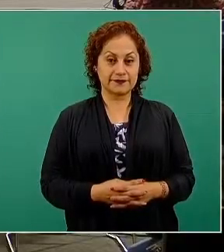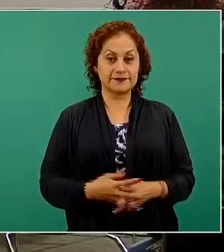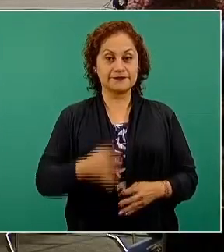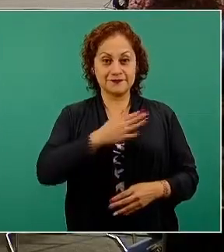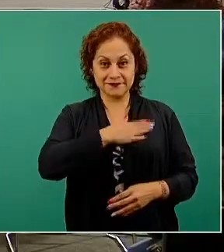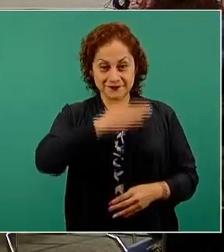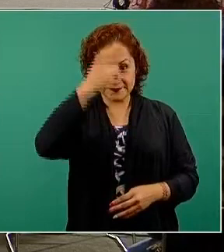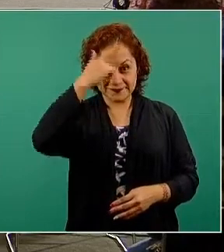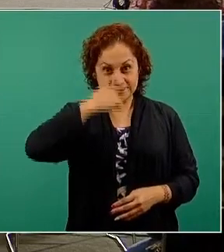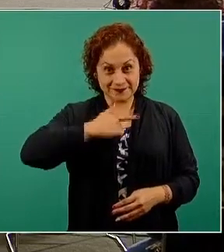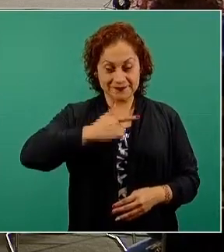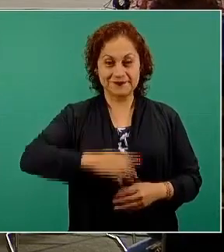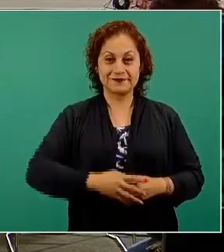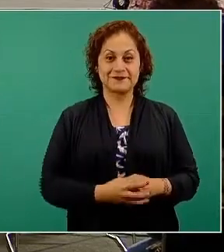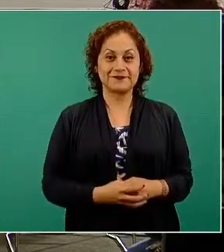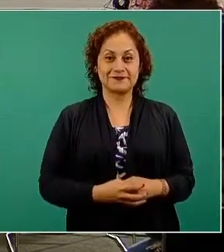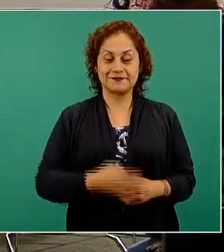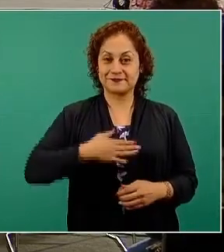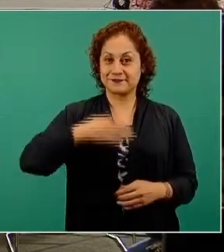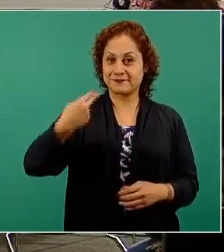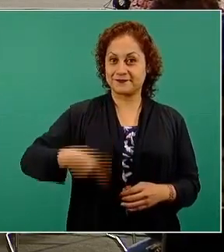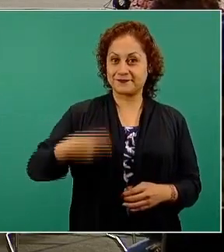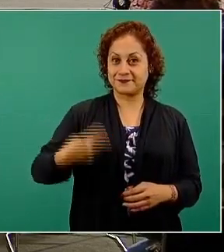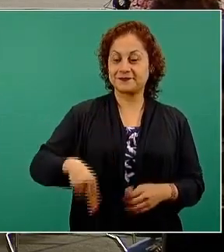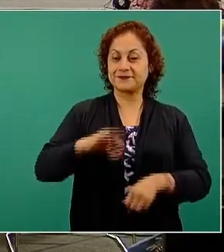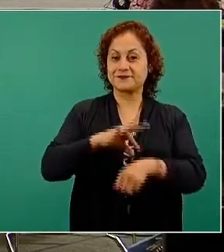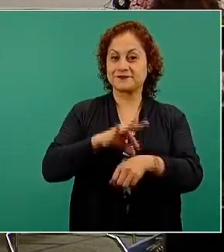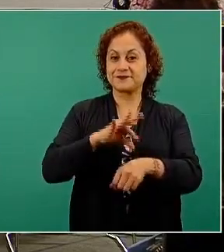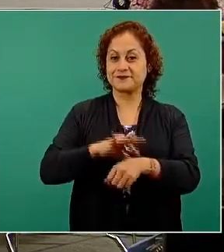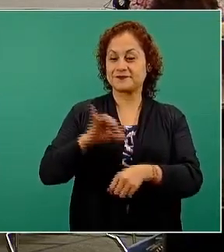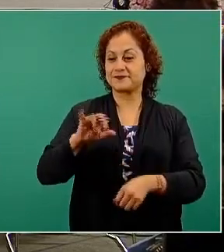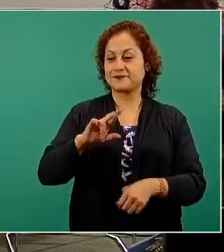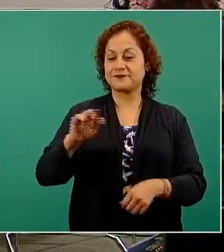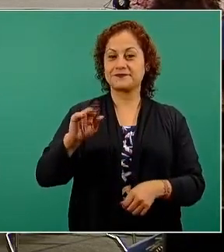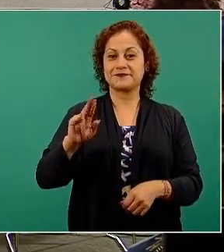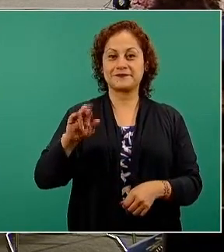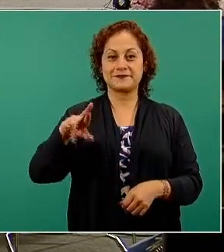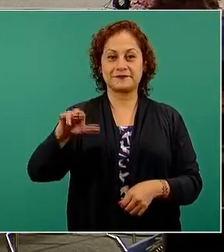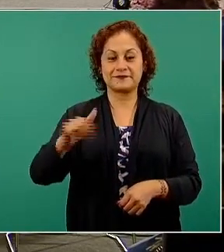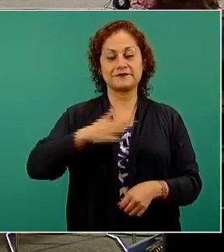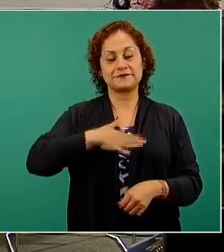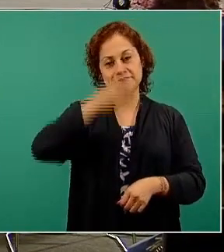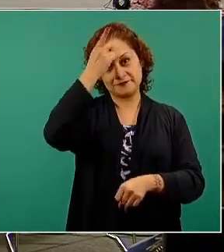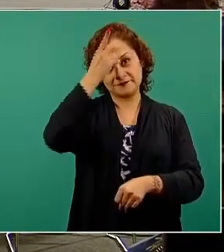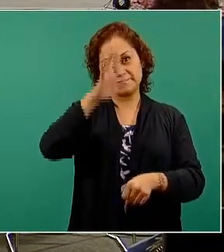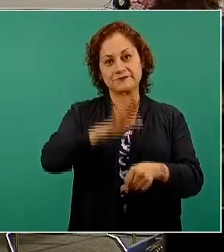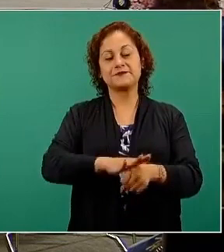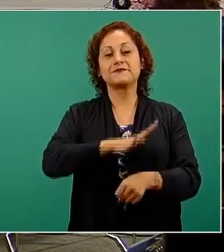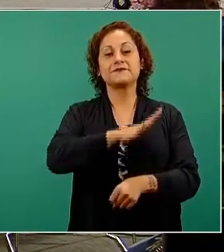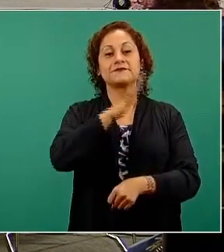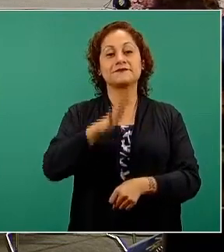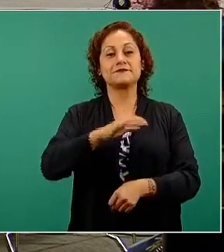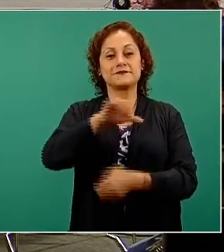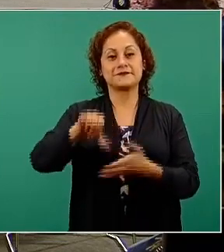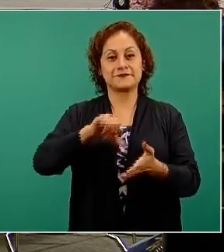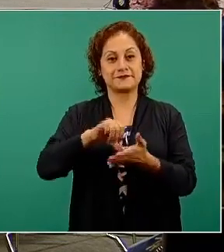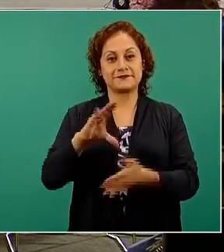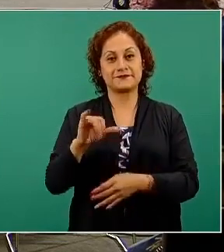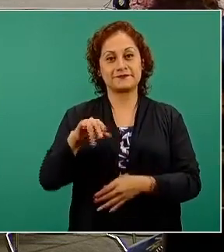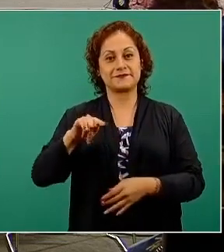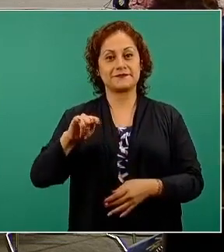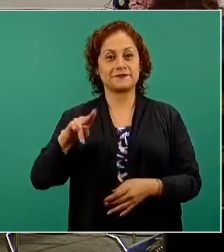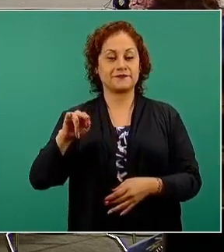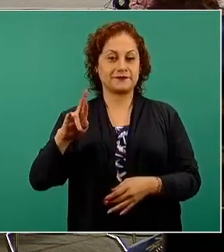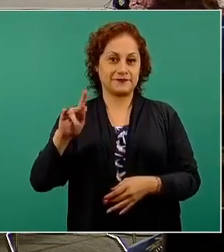Buenas noches, soy el doctor Ruy López Ridaura, director general de Senaprece, y desde